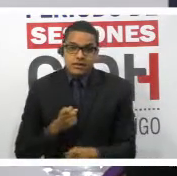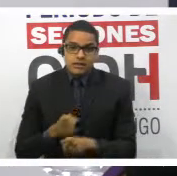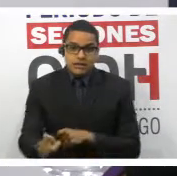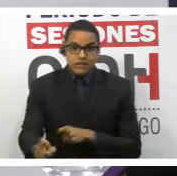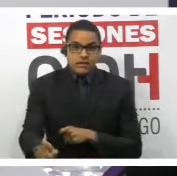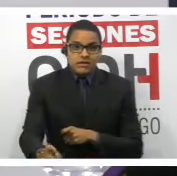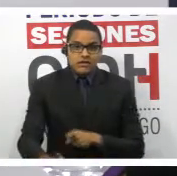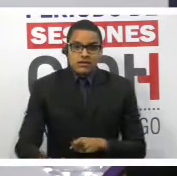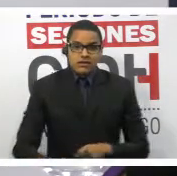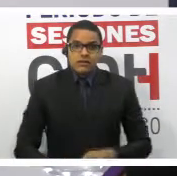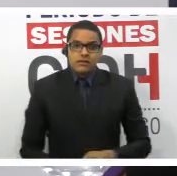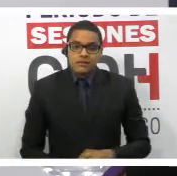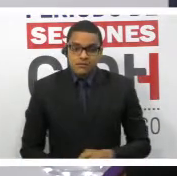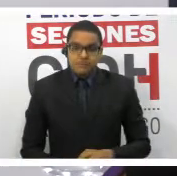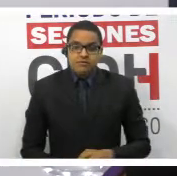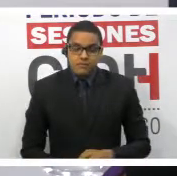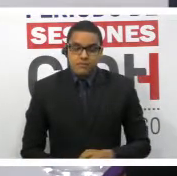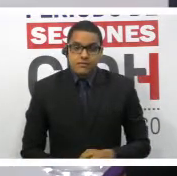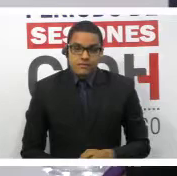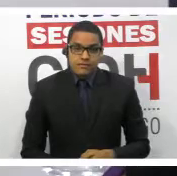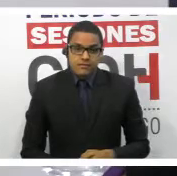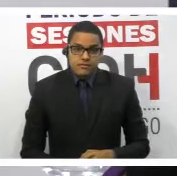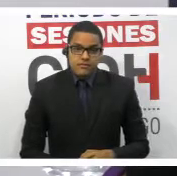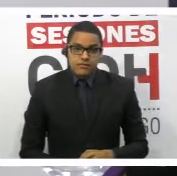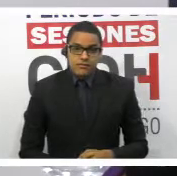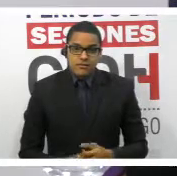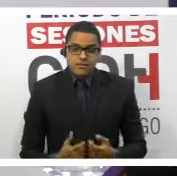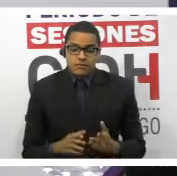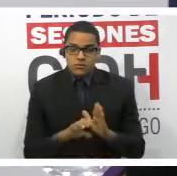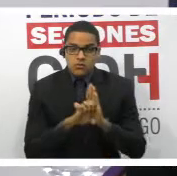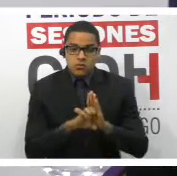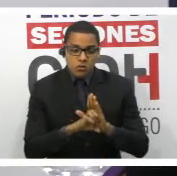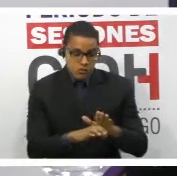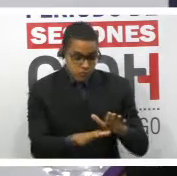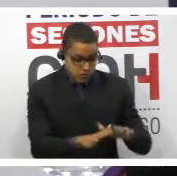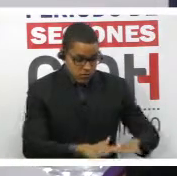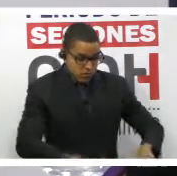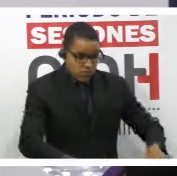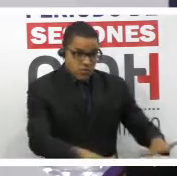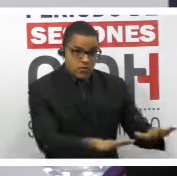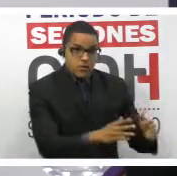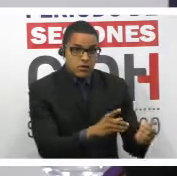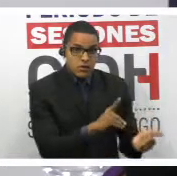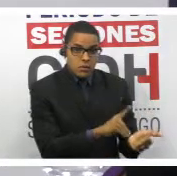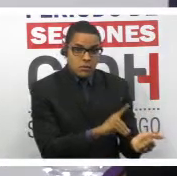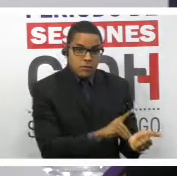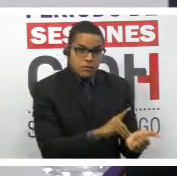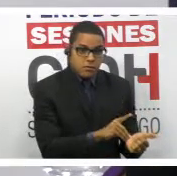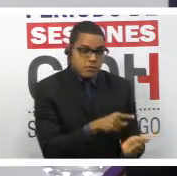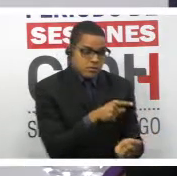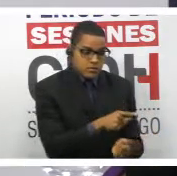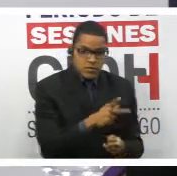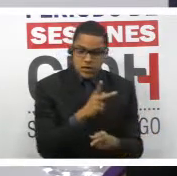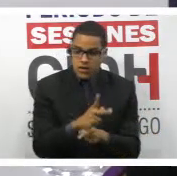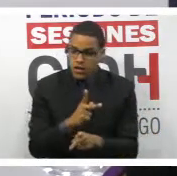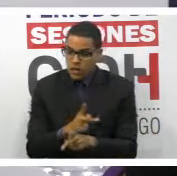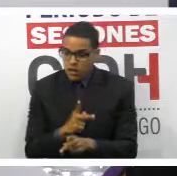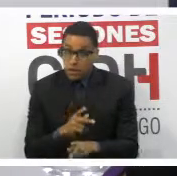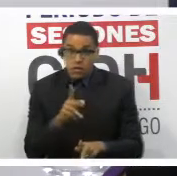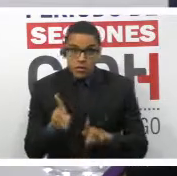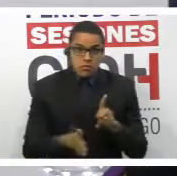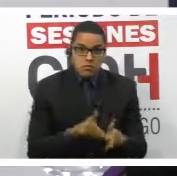libertad en lugares como instituciones psiquiátricas sobre la base de una deficiencia real o